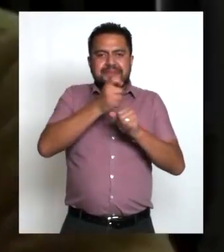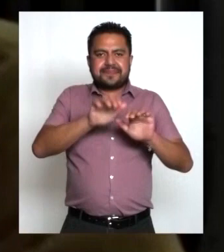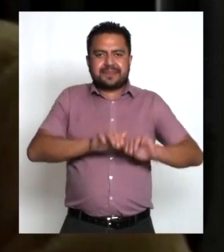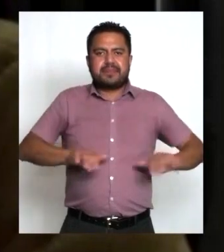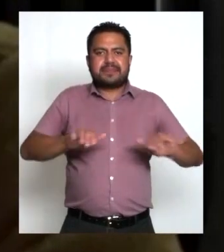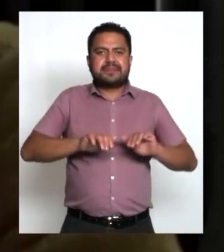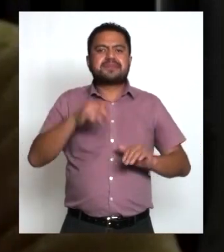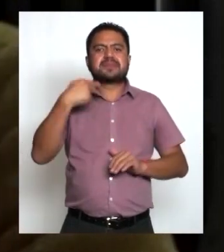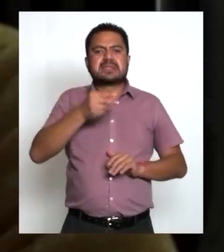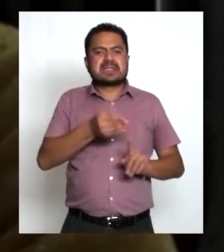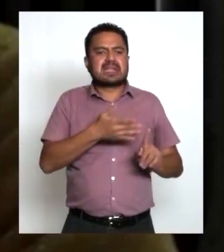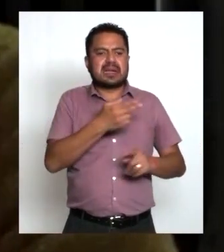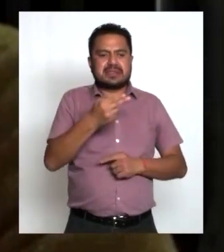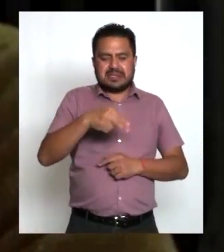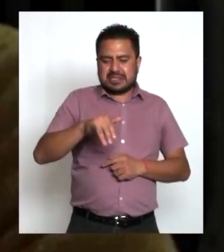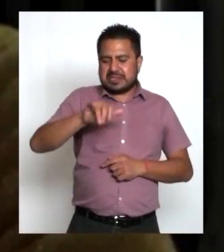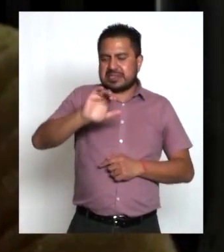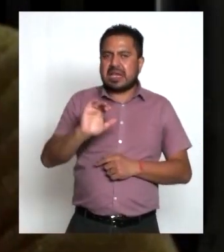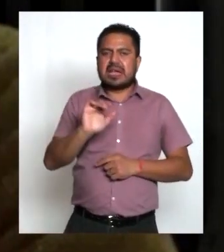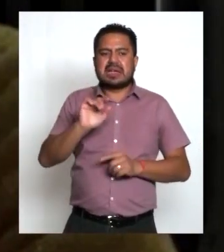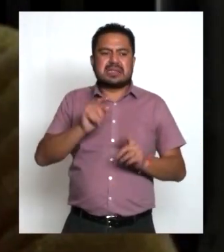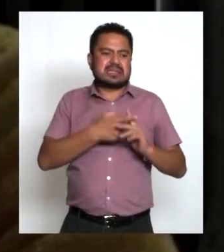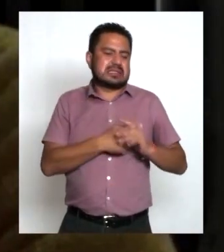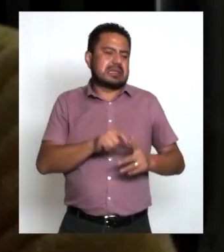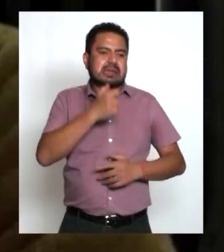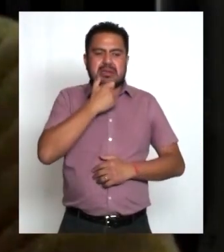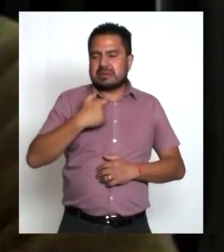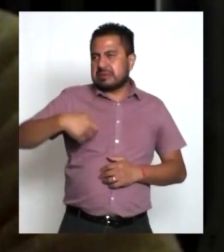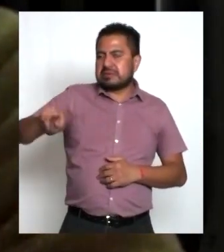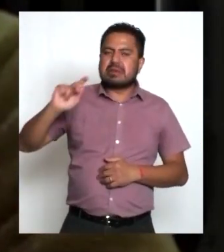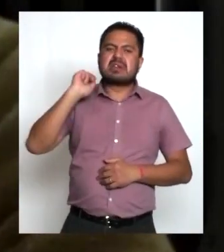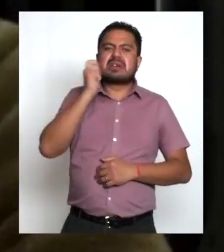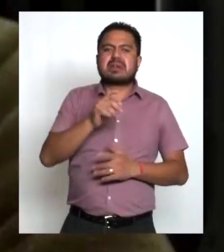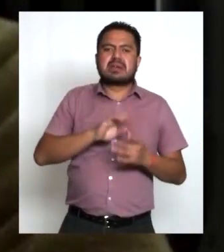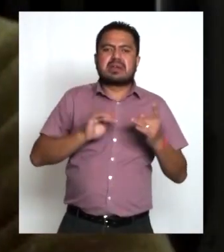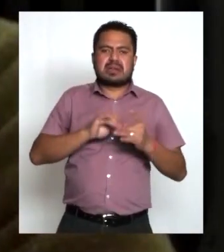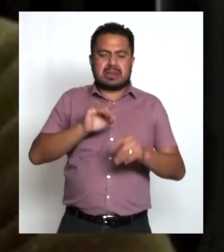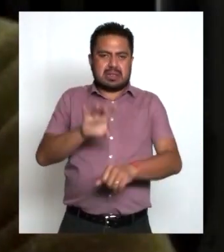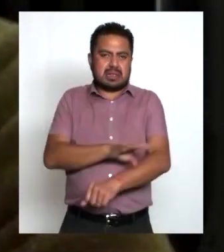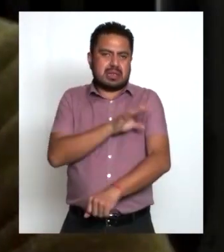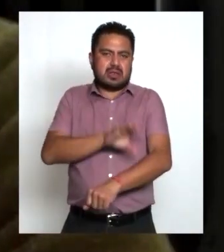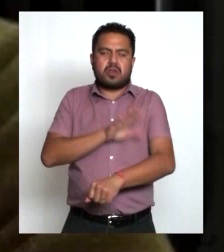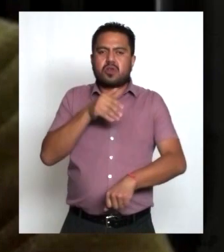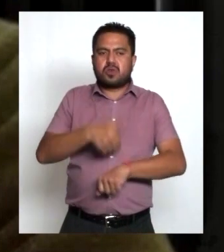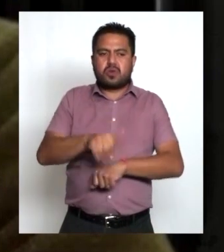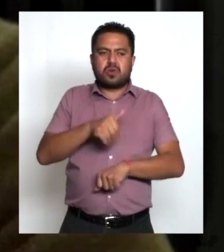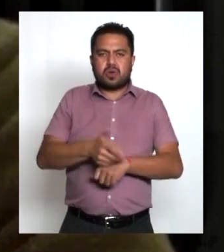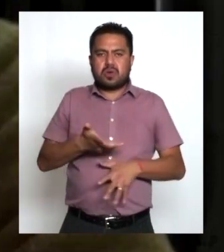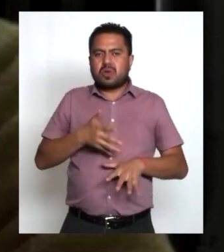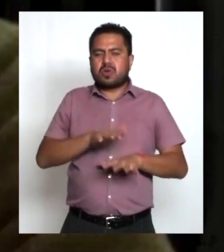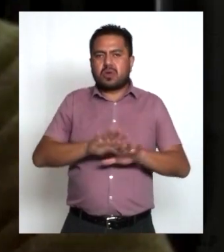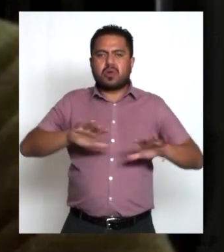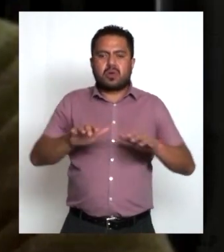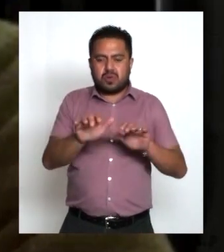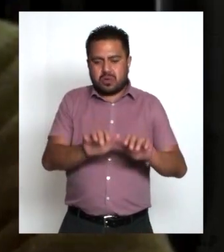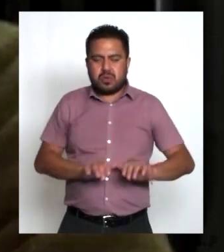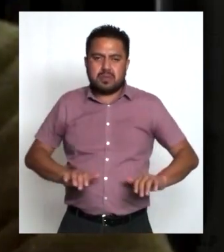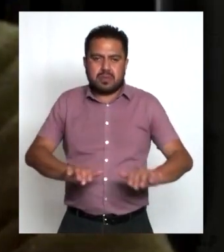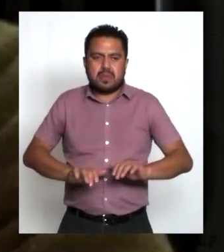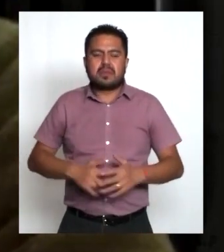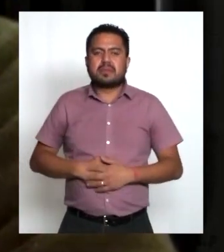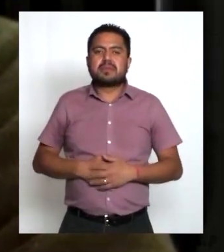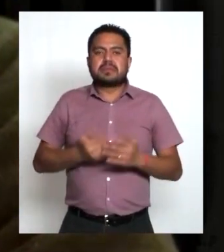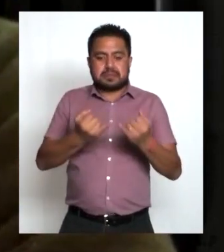primera computadora fue llamada la ENIAC por sus iniciales en inglés, que quería decir Electronic Numerical Integration and